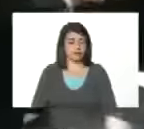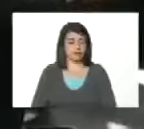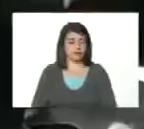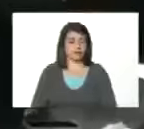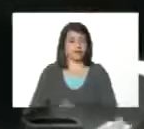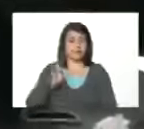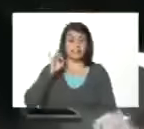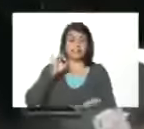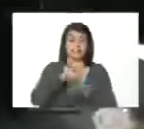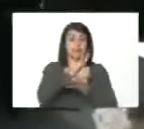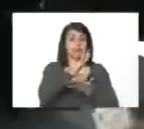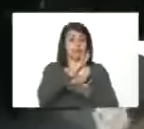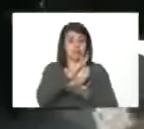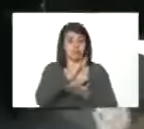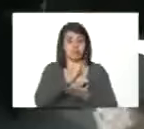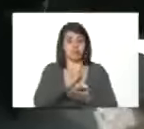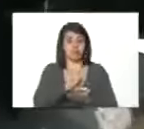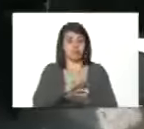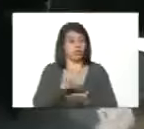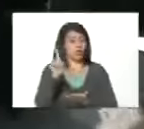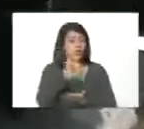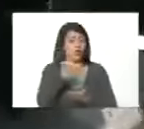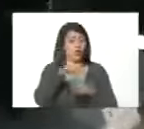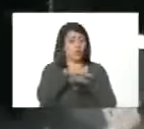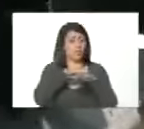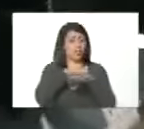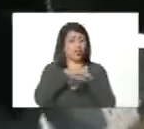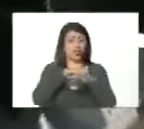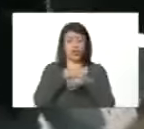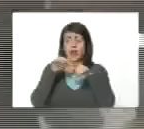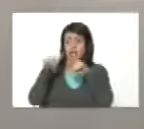Los expulsó. No los perdonan